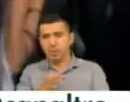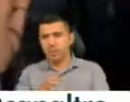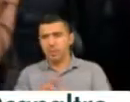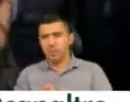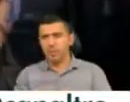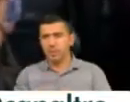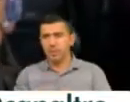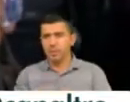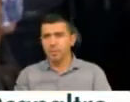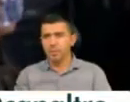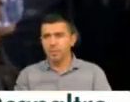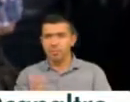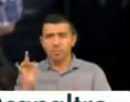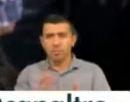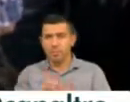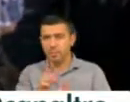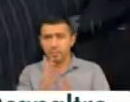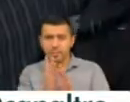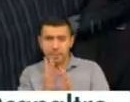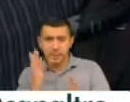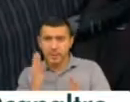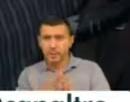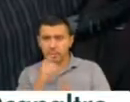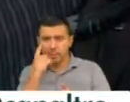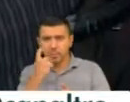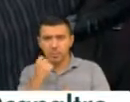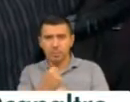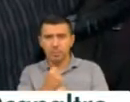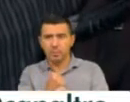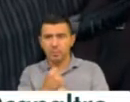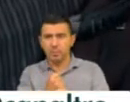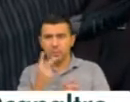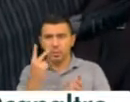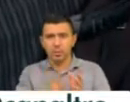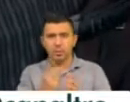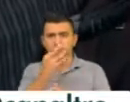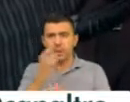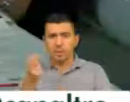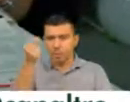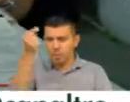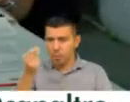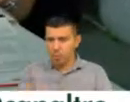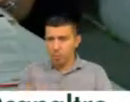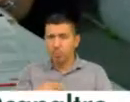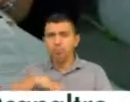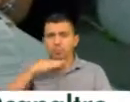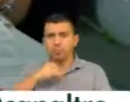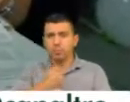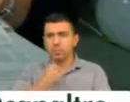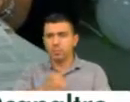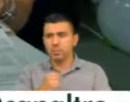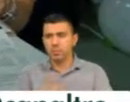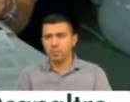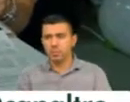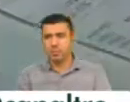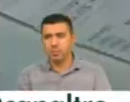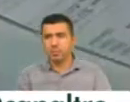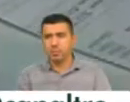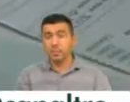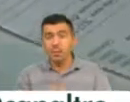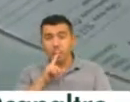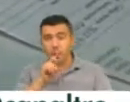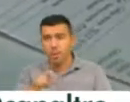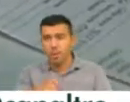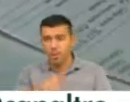personas se reunieron para poder aspirar a una de las 3,200 vacantes expuestas en esta Feria de Empleo. Bumangueses que quieran venir a